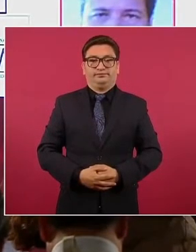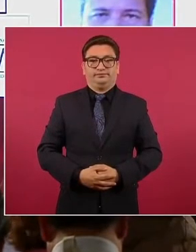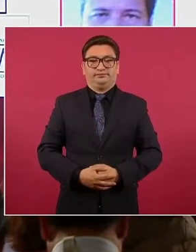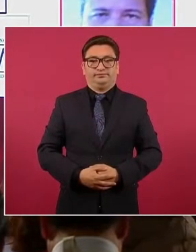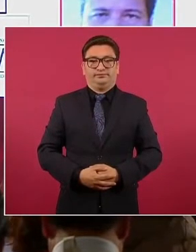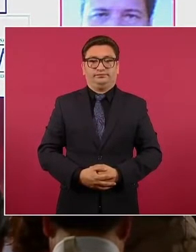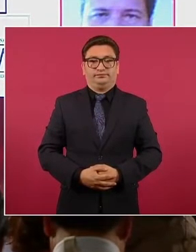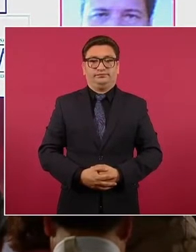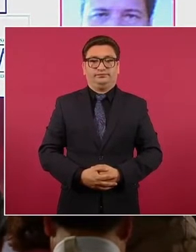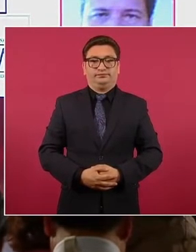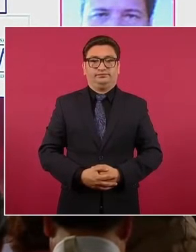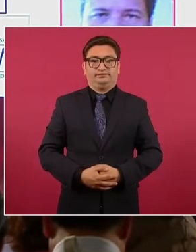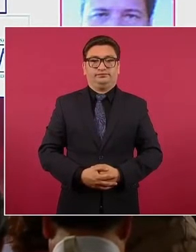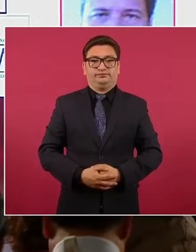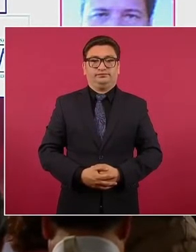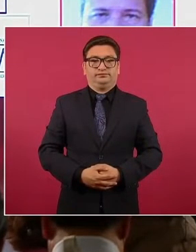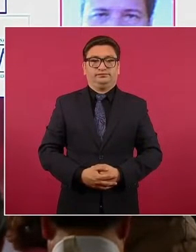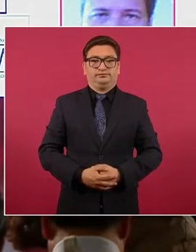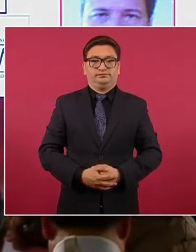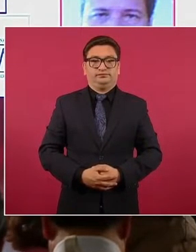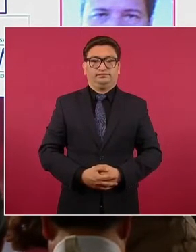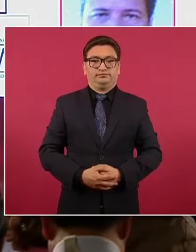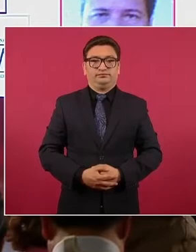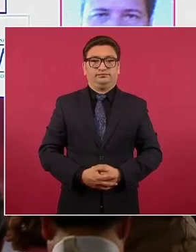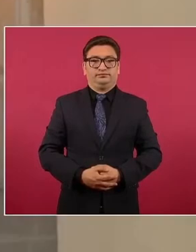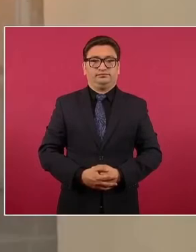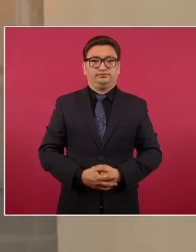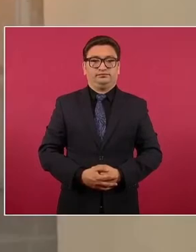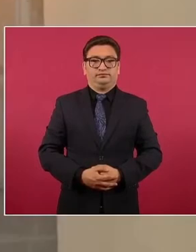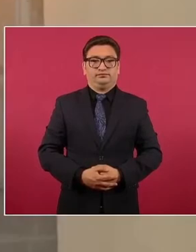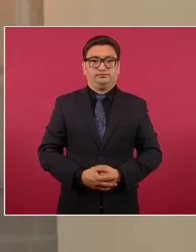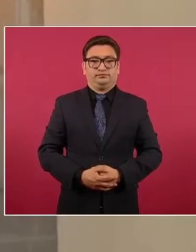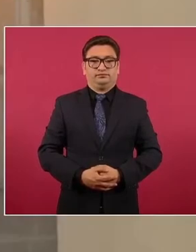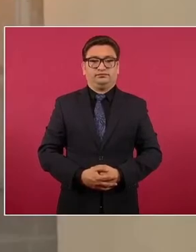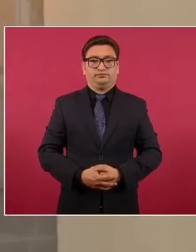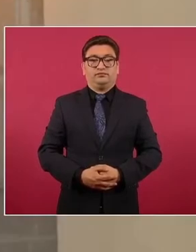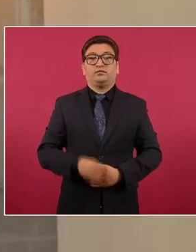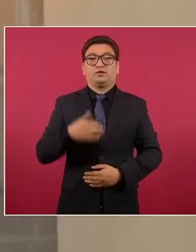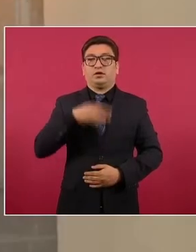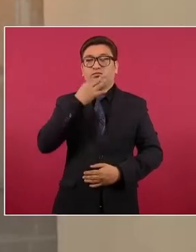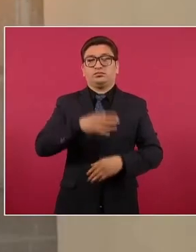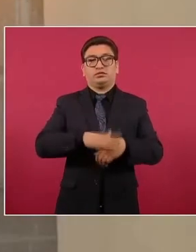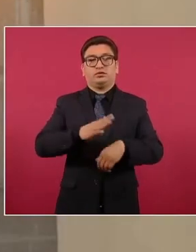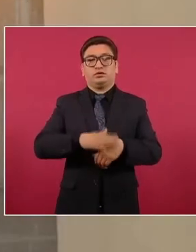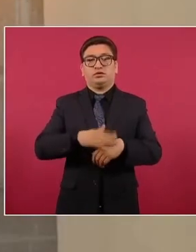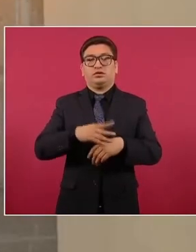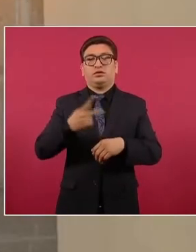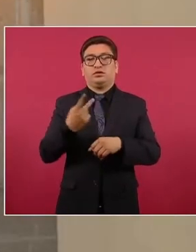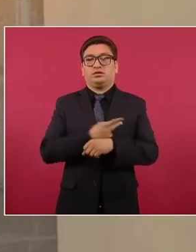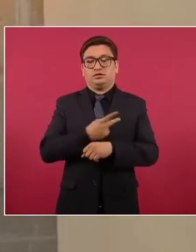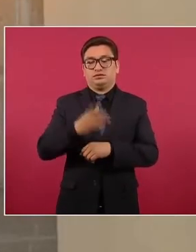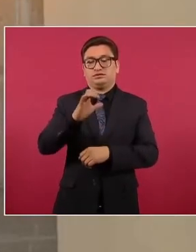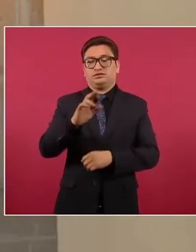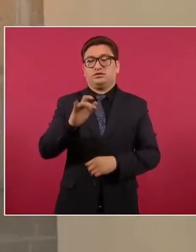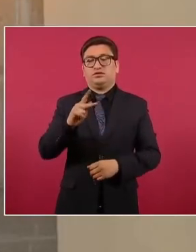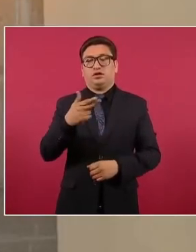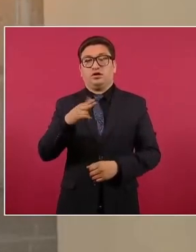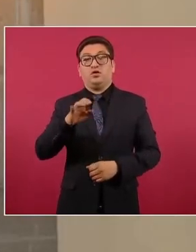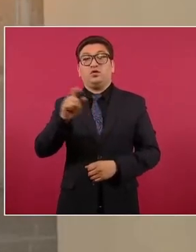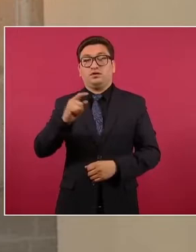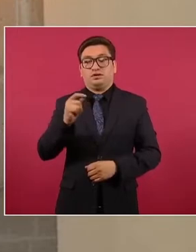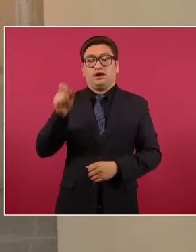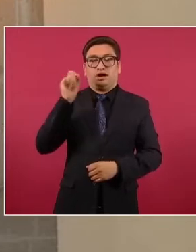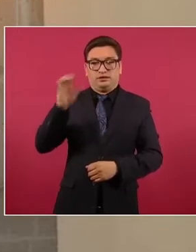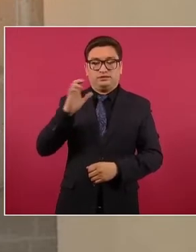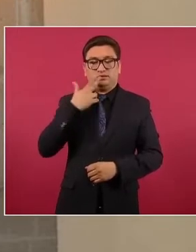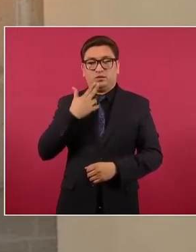Queremos en este momento informar del caso de Cerrocaui en Chihuahua, en